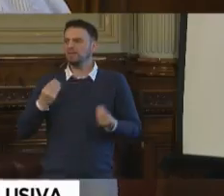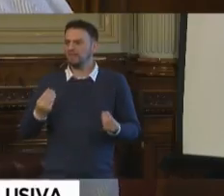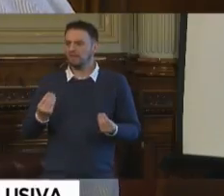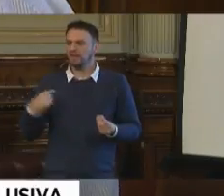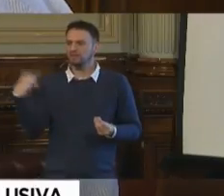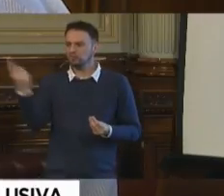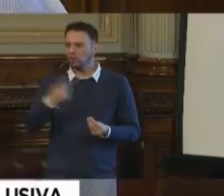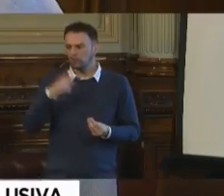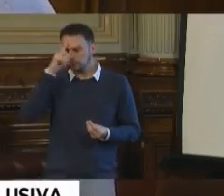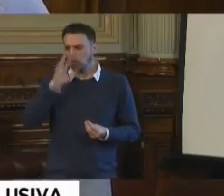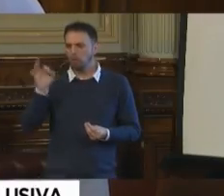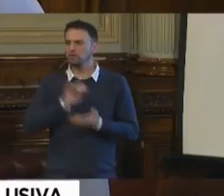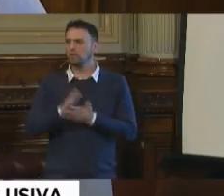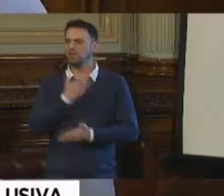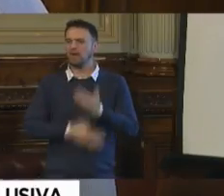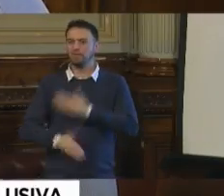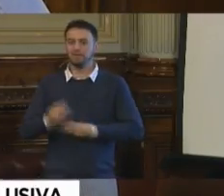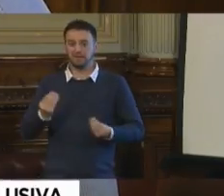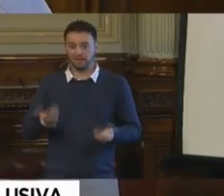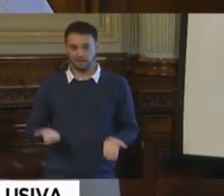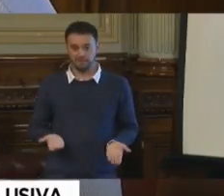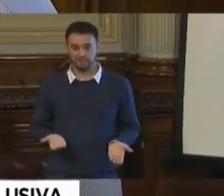y cómo la vemos